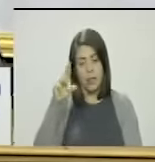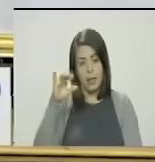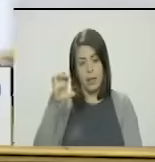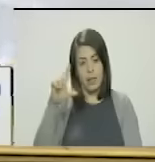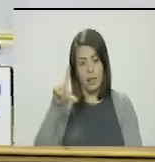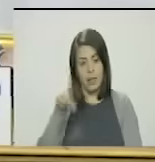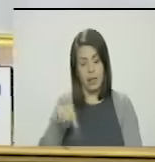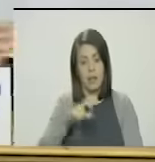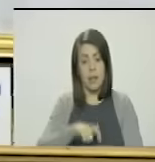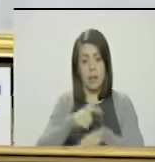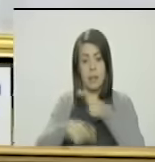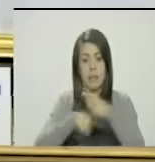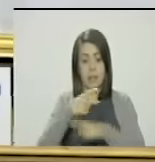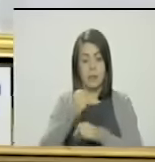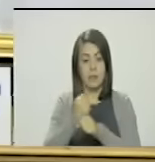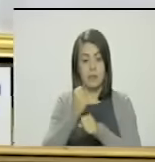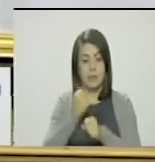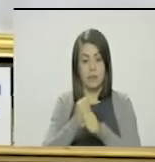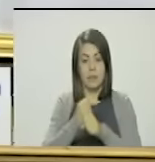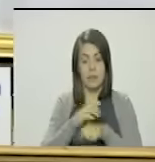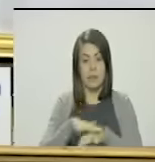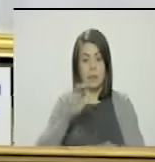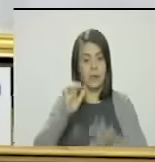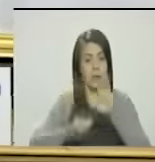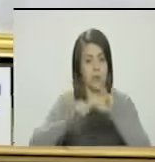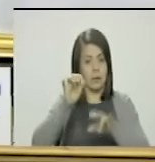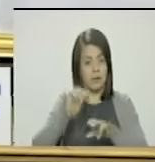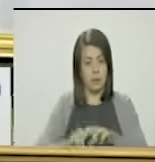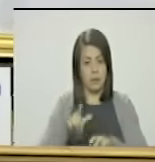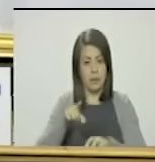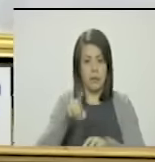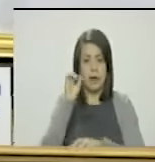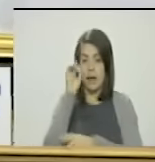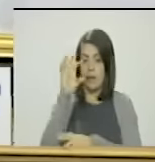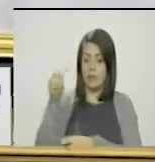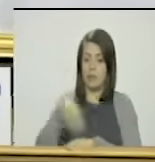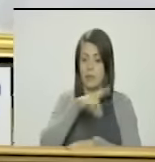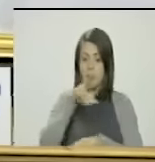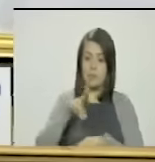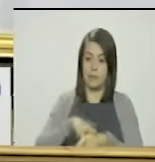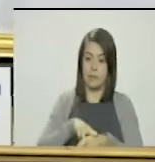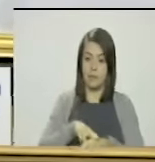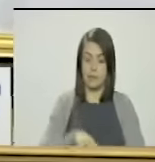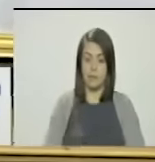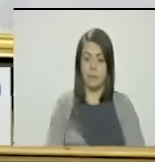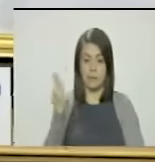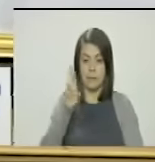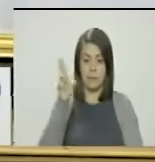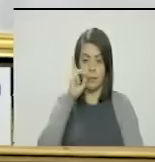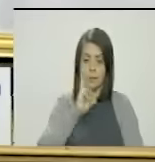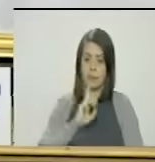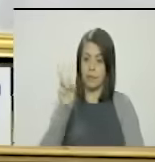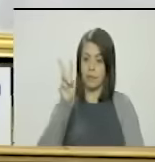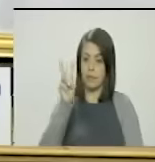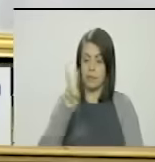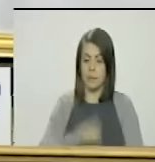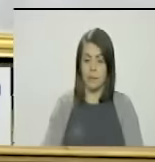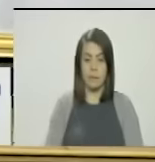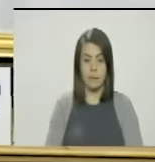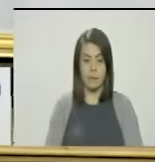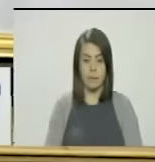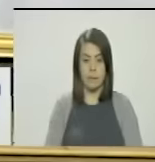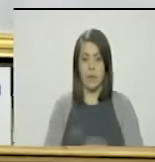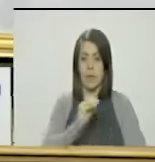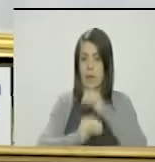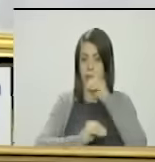Villarruel para que ejerza funciones como secretaria de la Asamblea Nacional de la República Bolivariana de